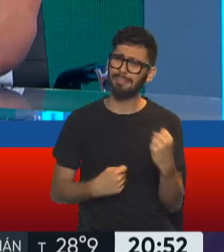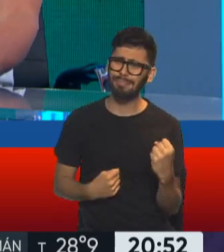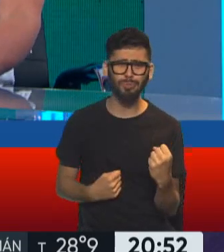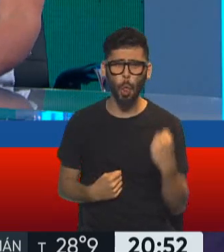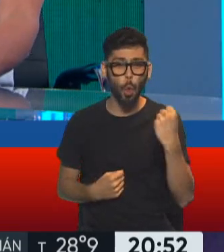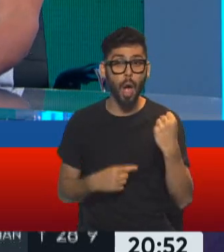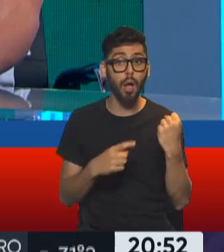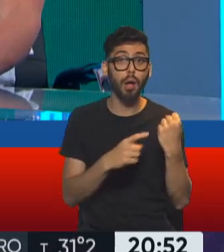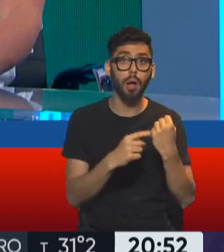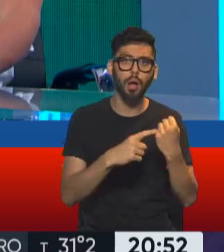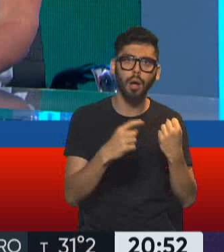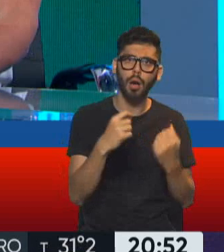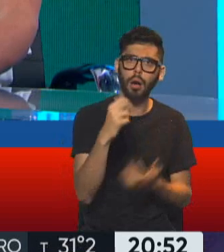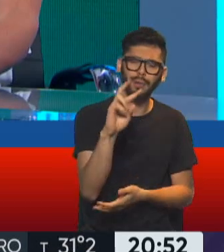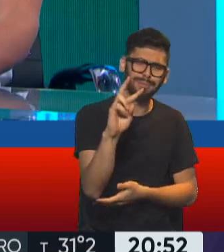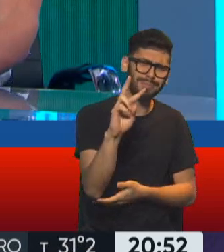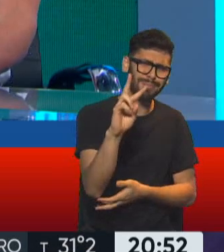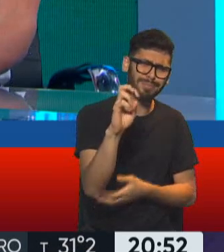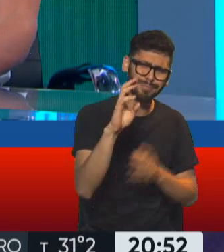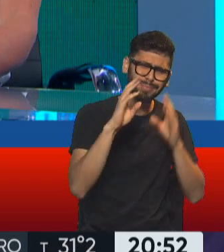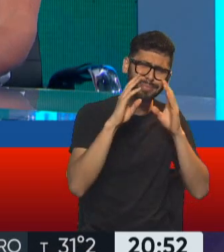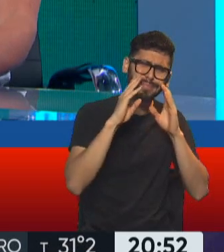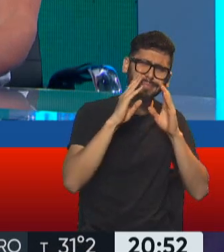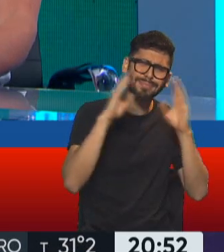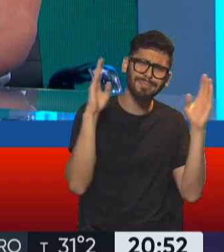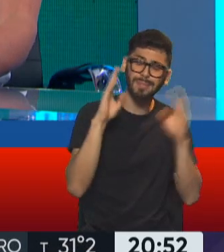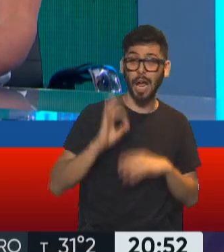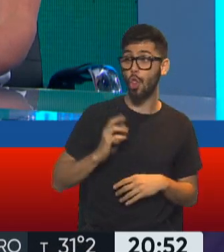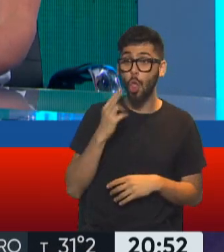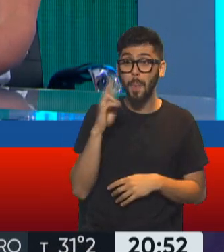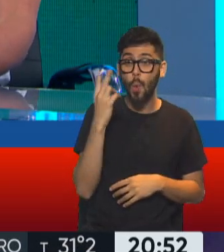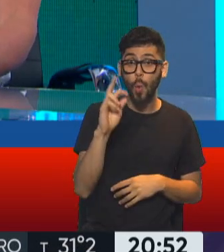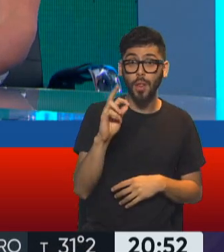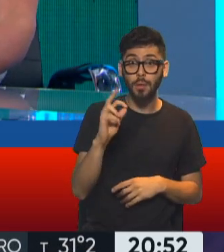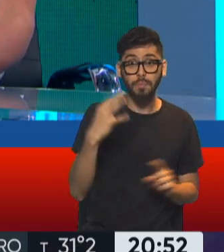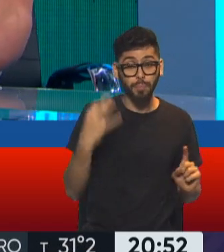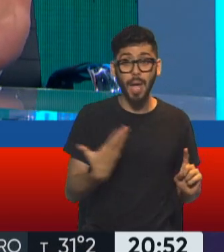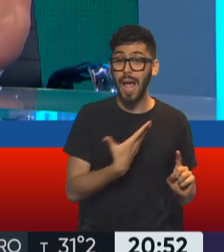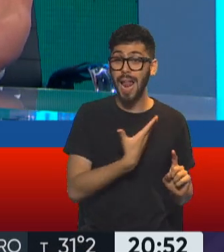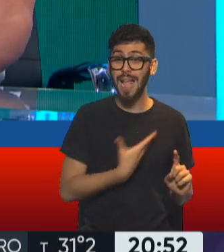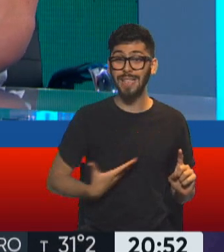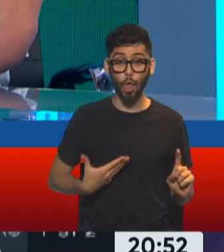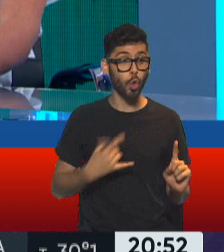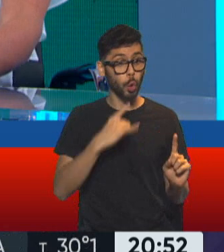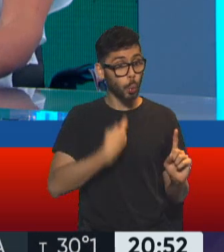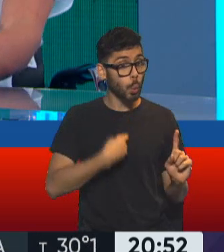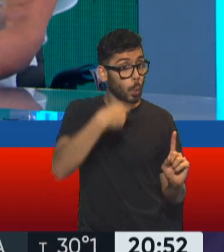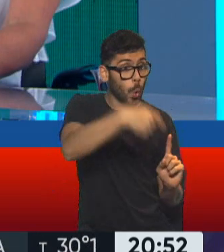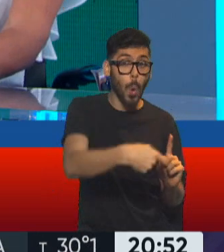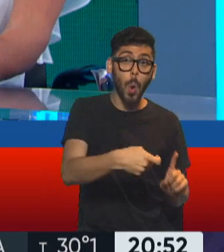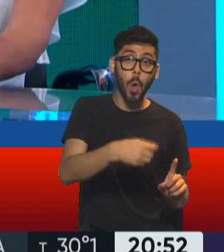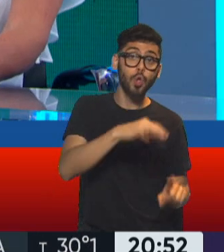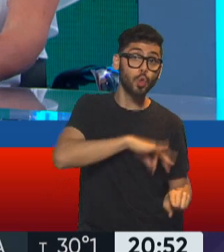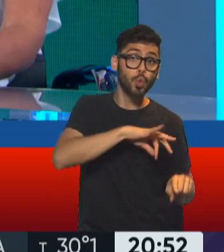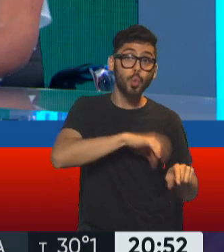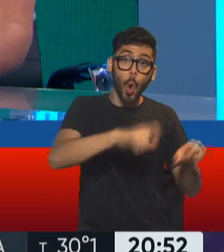tenido rentabilidades mega importantes durante el 2020 con el Estado pagando los salarios y con el Estado